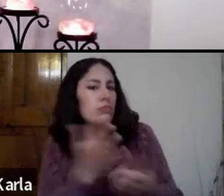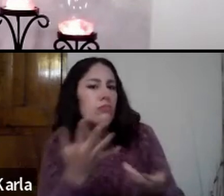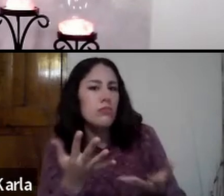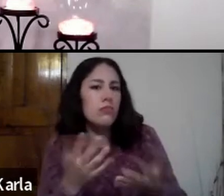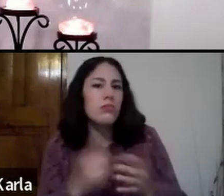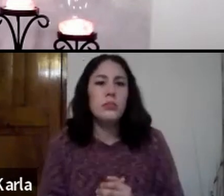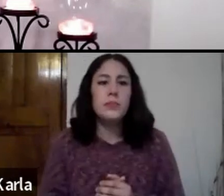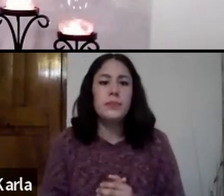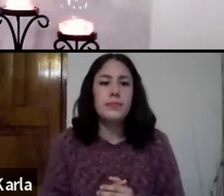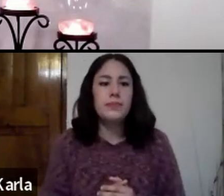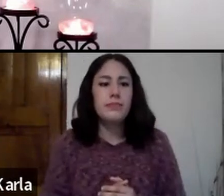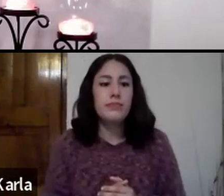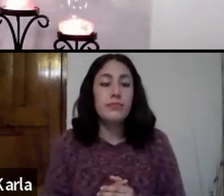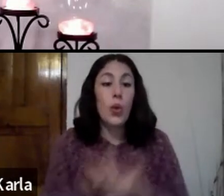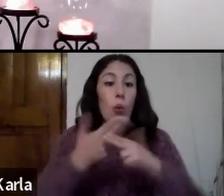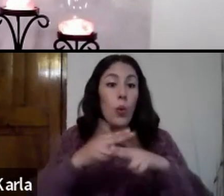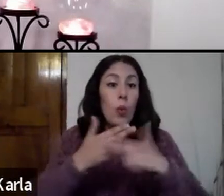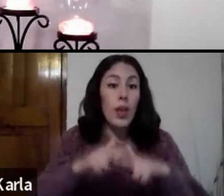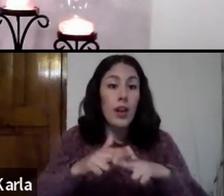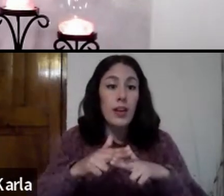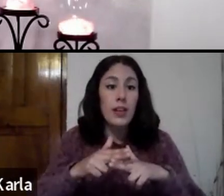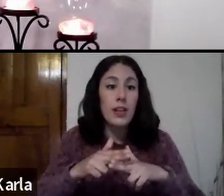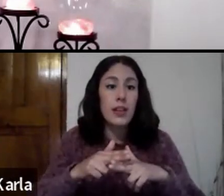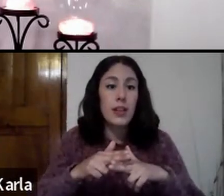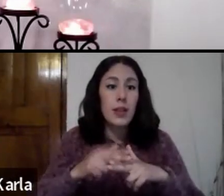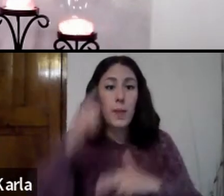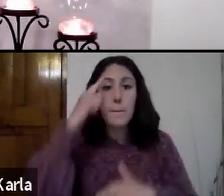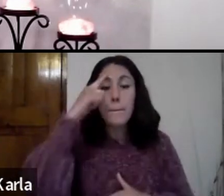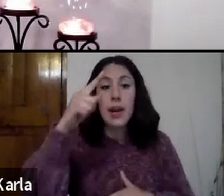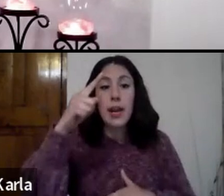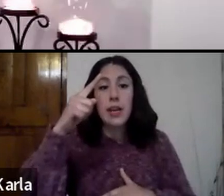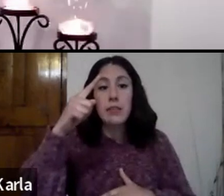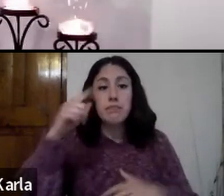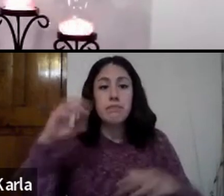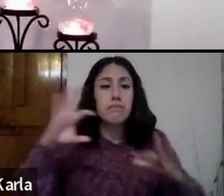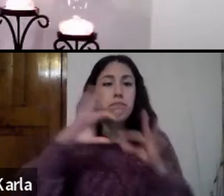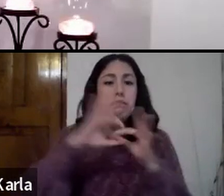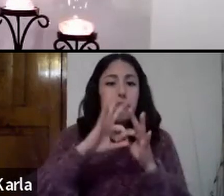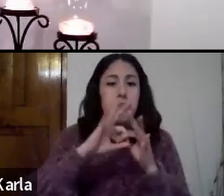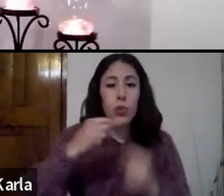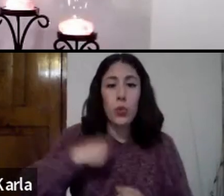y restaurar la relación con nosotros mismos en este sentido